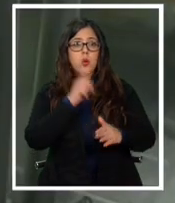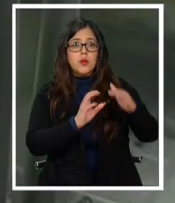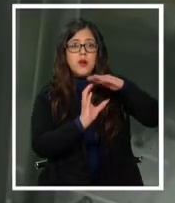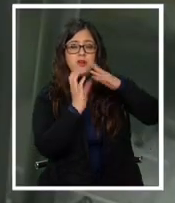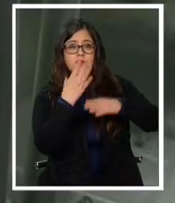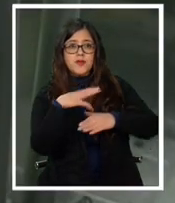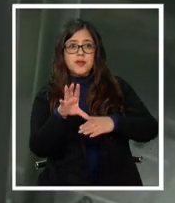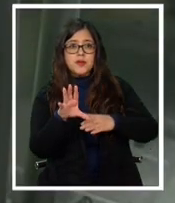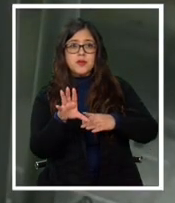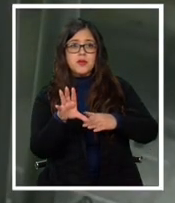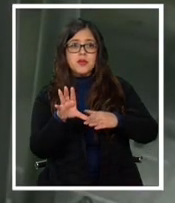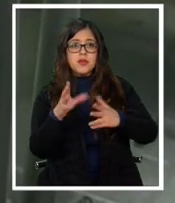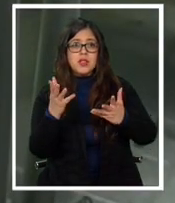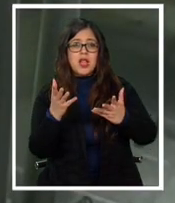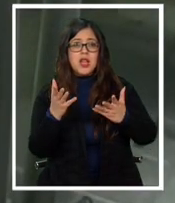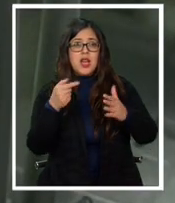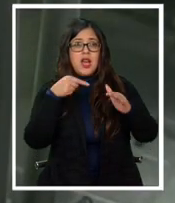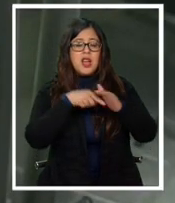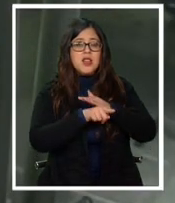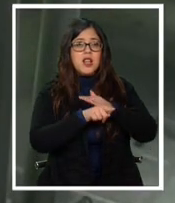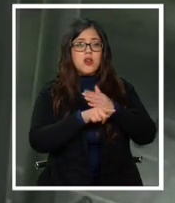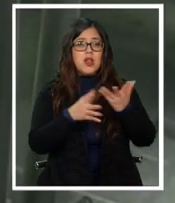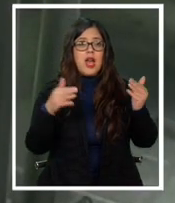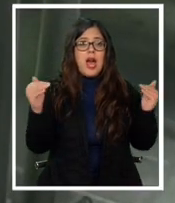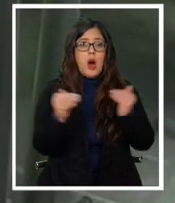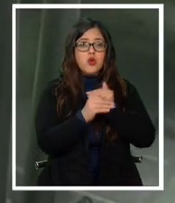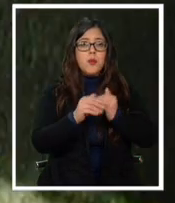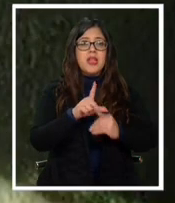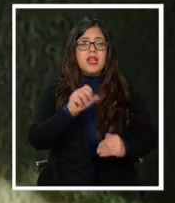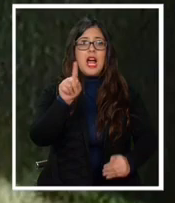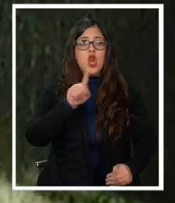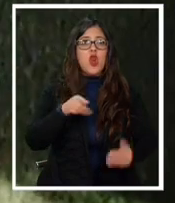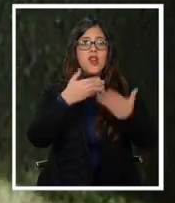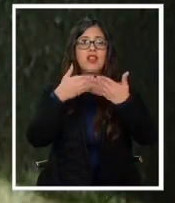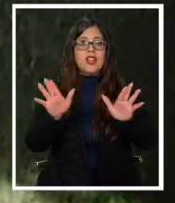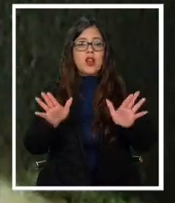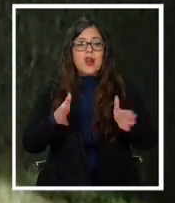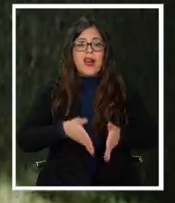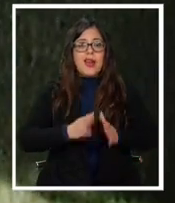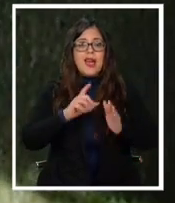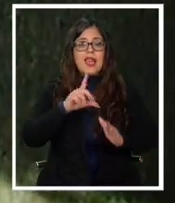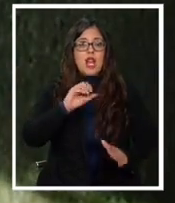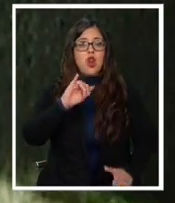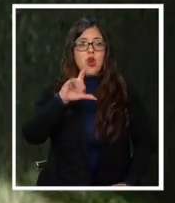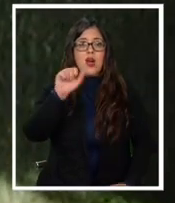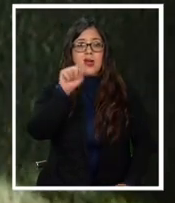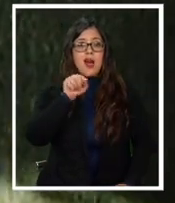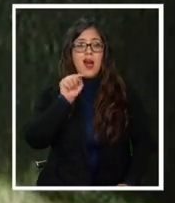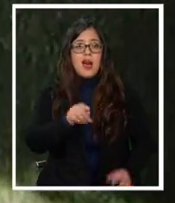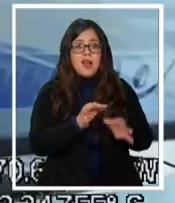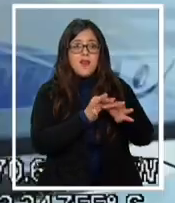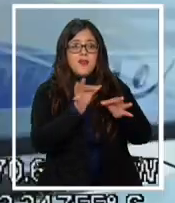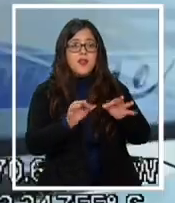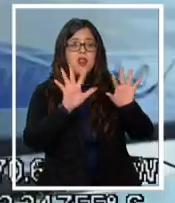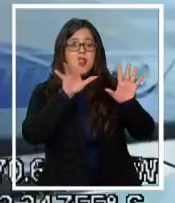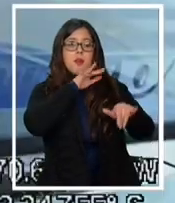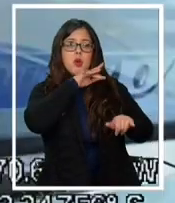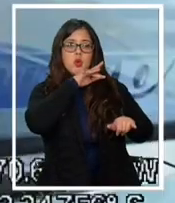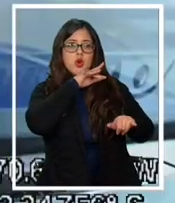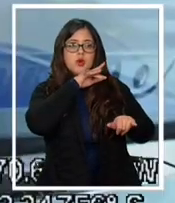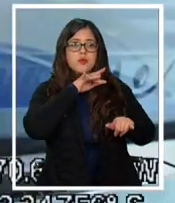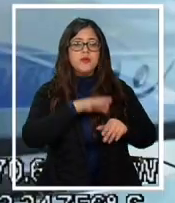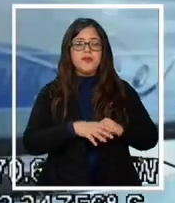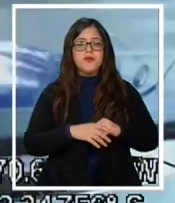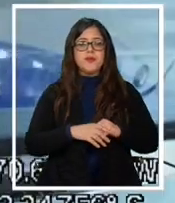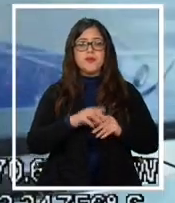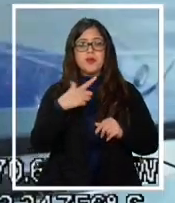de ellos esa noche es ingresando a la autopista Los Libertadores por calle Las Loicas, un trayecto que dura menos de 10 minutos.